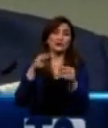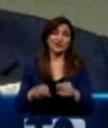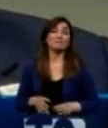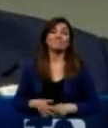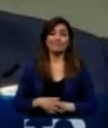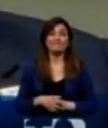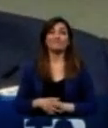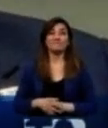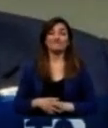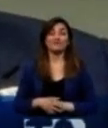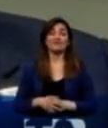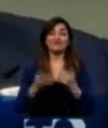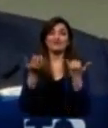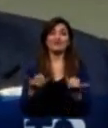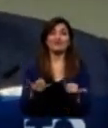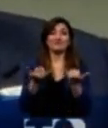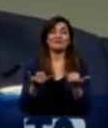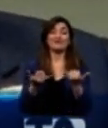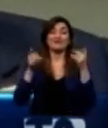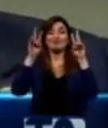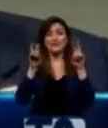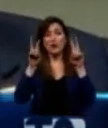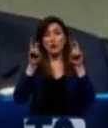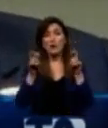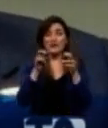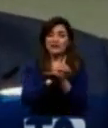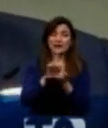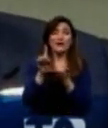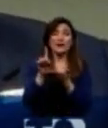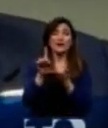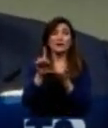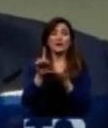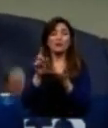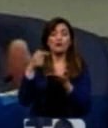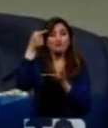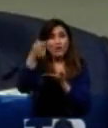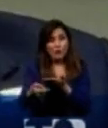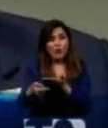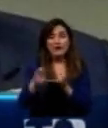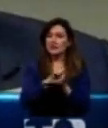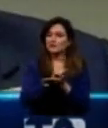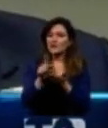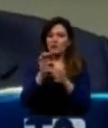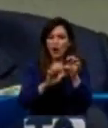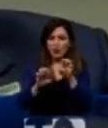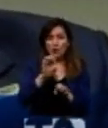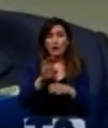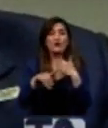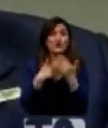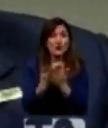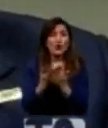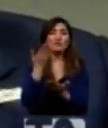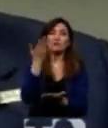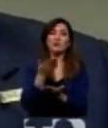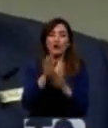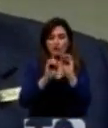renunciar. Tal vez no es el momento apropiado el que durante esta semana se ha producido, pero luego de que se evalúen las cosas y terminen